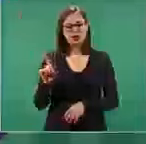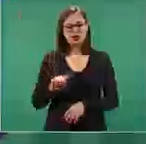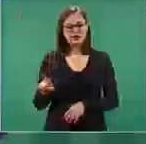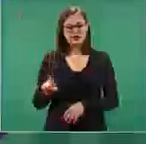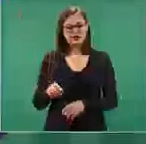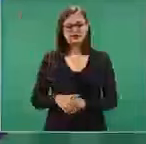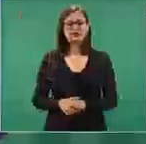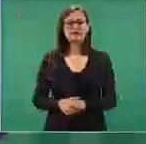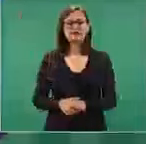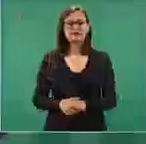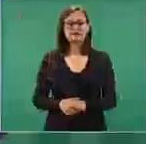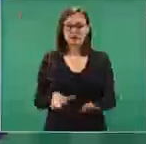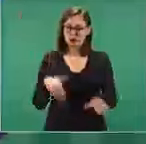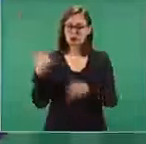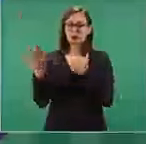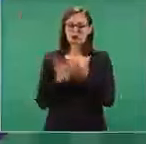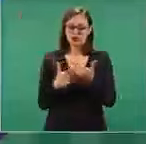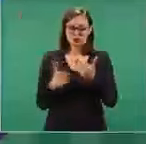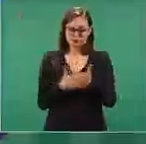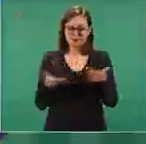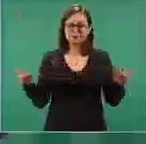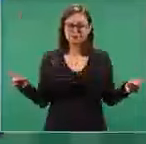Ya la vamos a presentar.